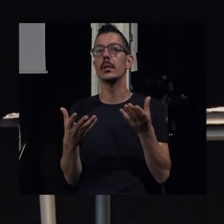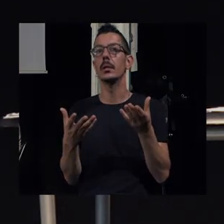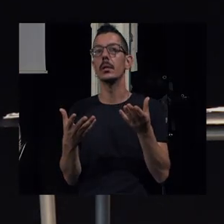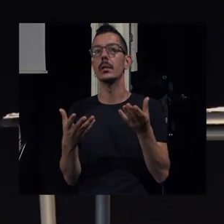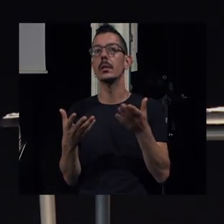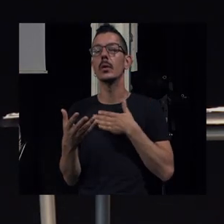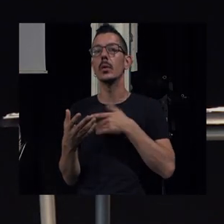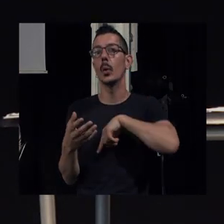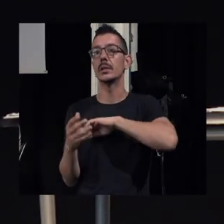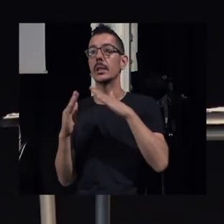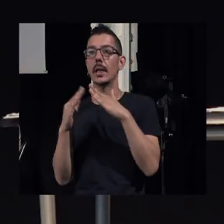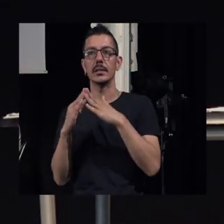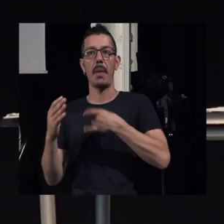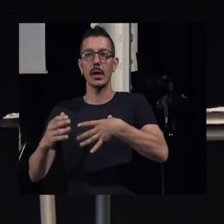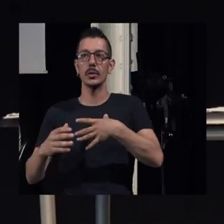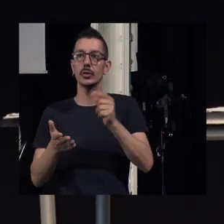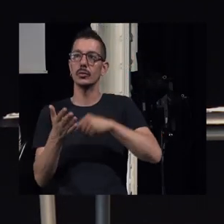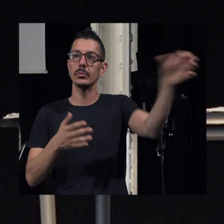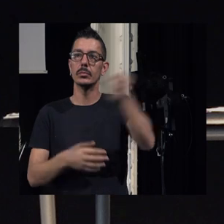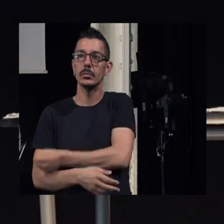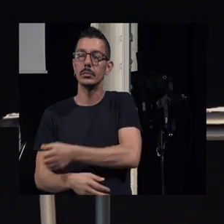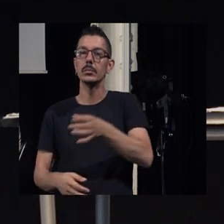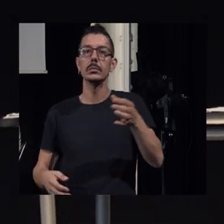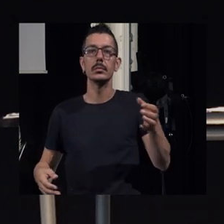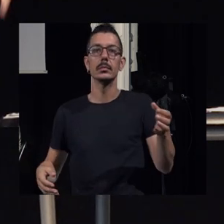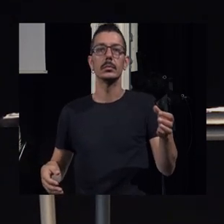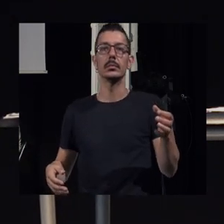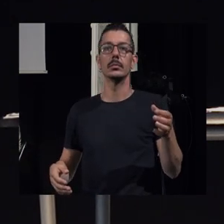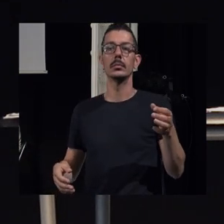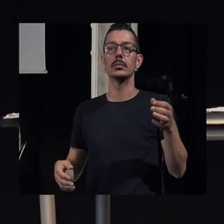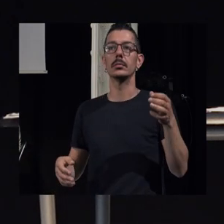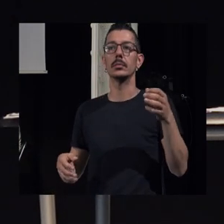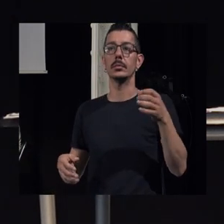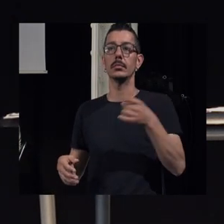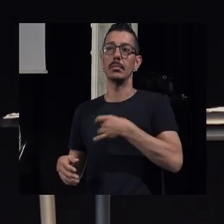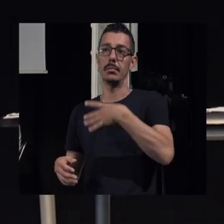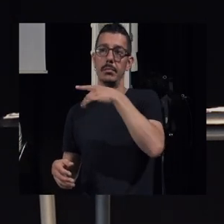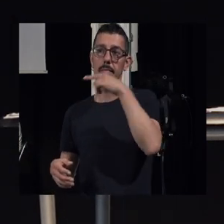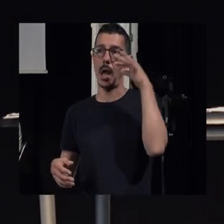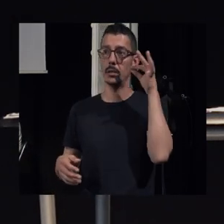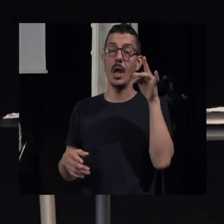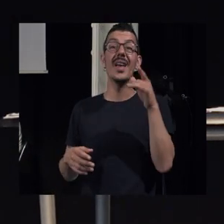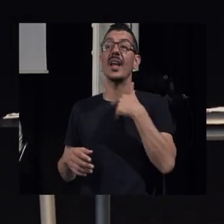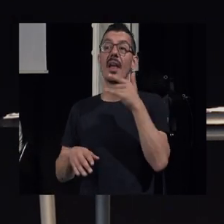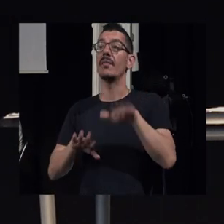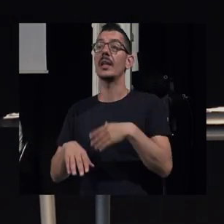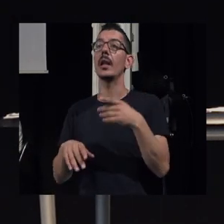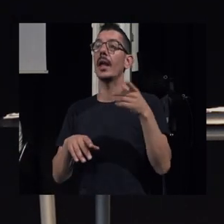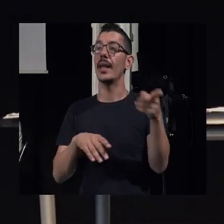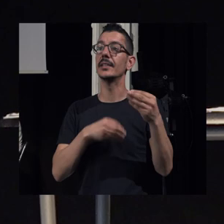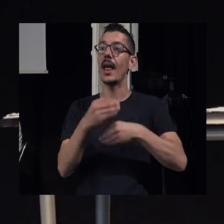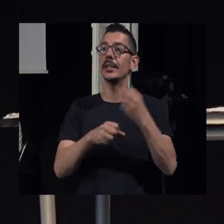en nuestras casas de blancos y de blancas para que podamos seguir en la rueda.